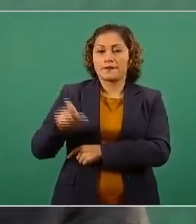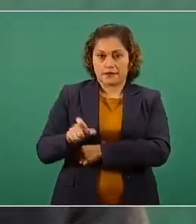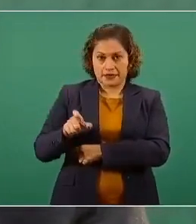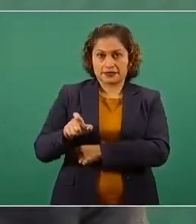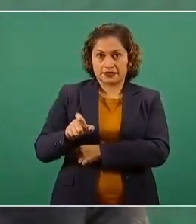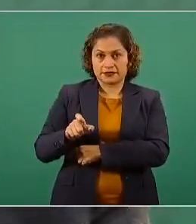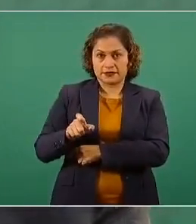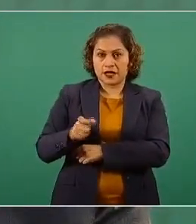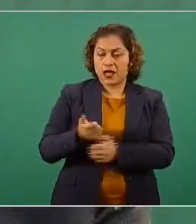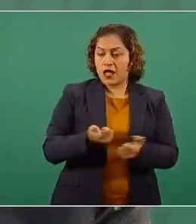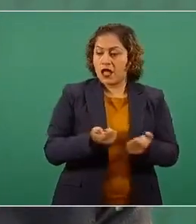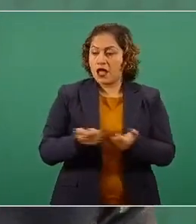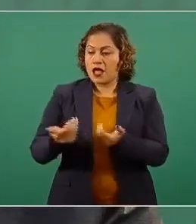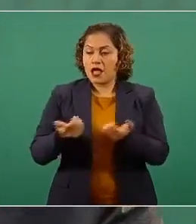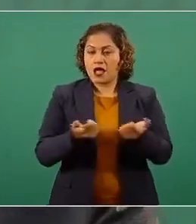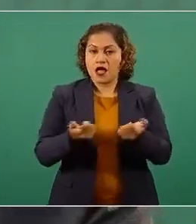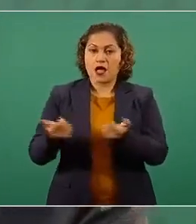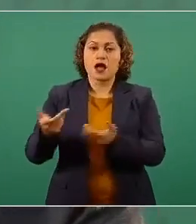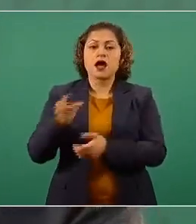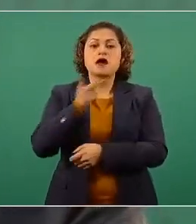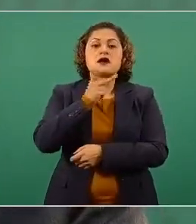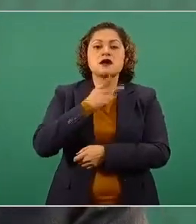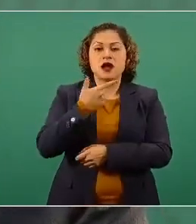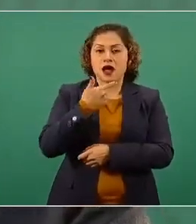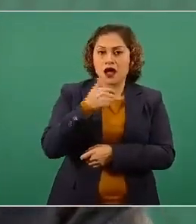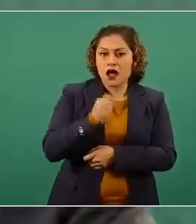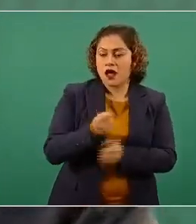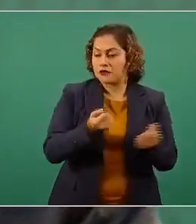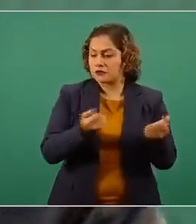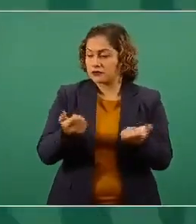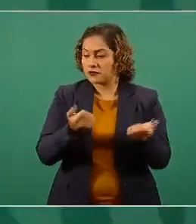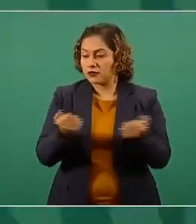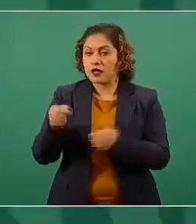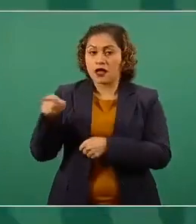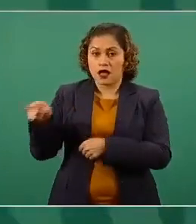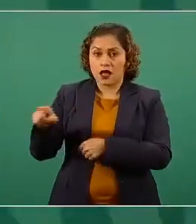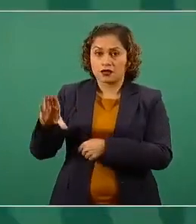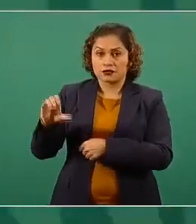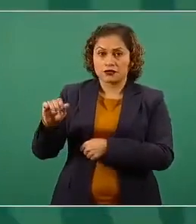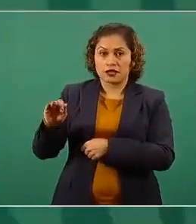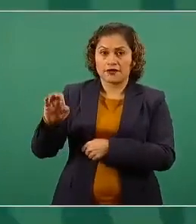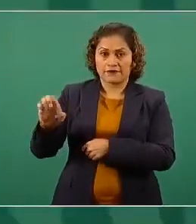combustóleo a la Comisión Federal de Electricidad a precio,